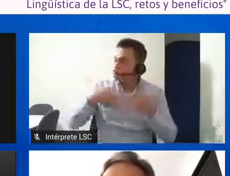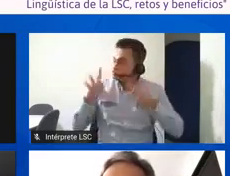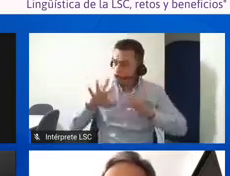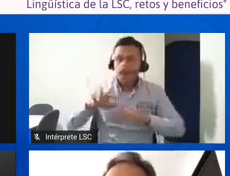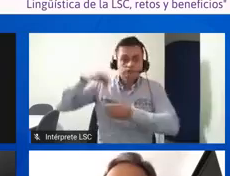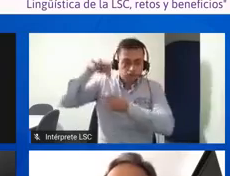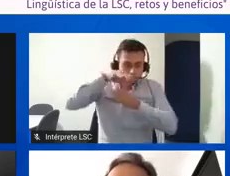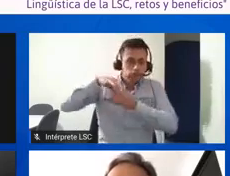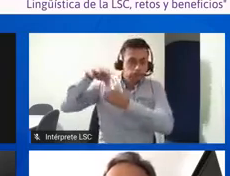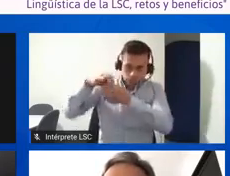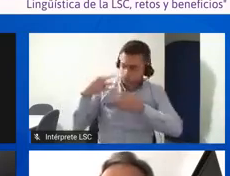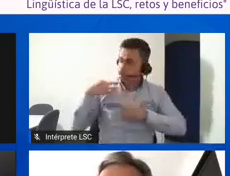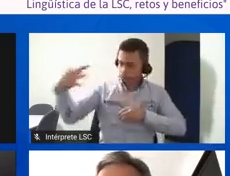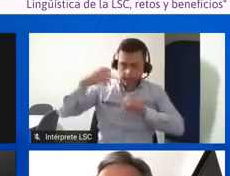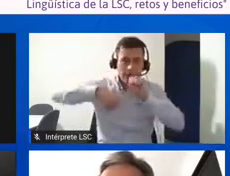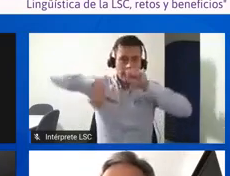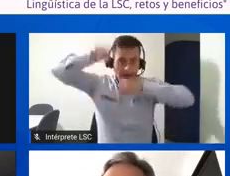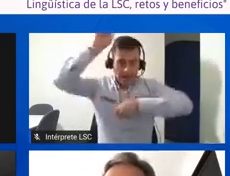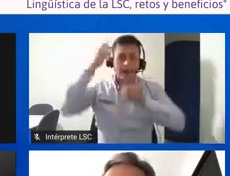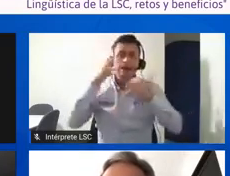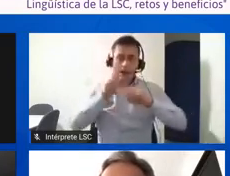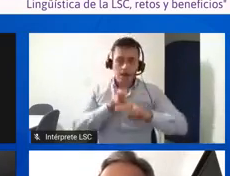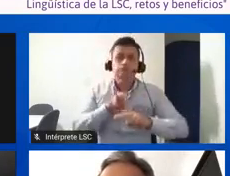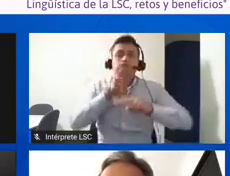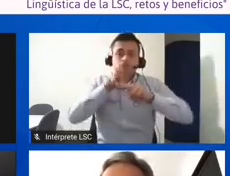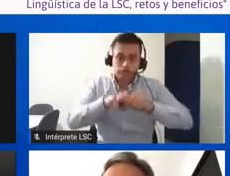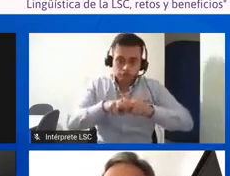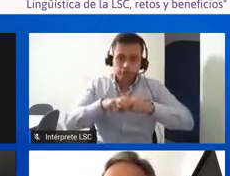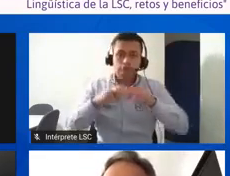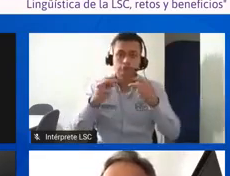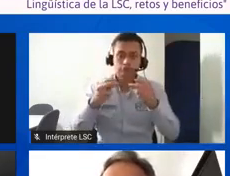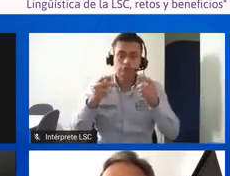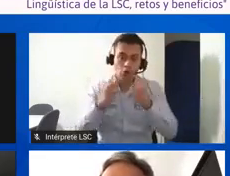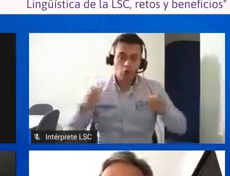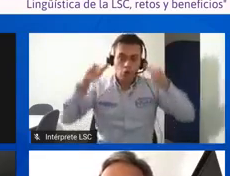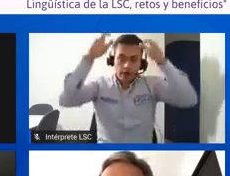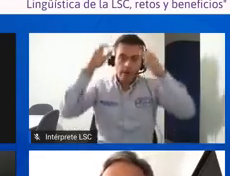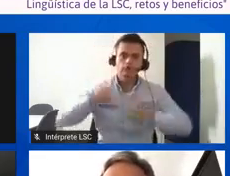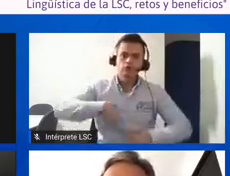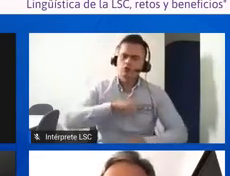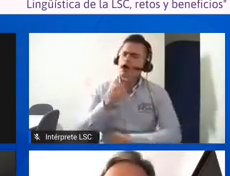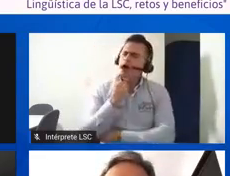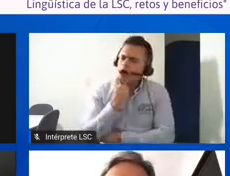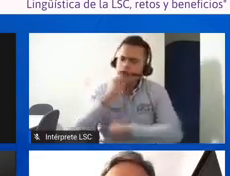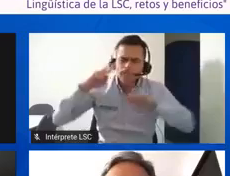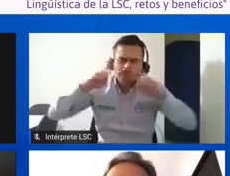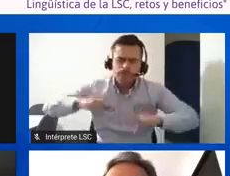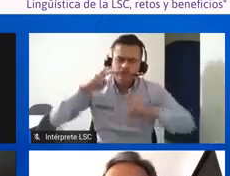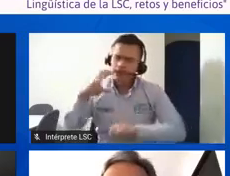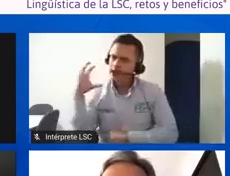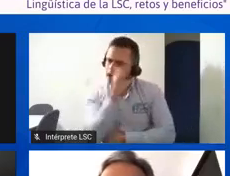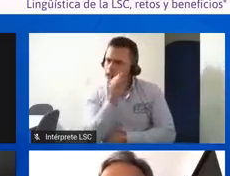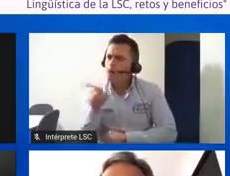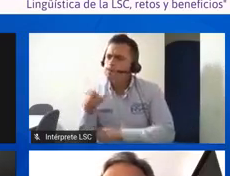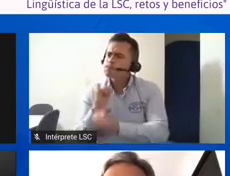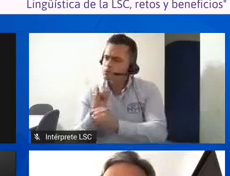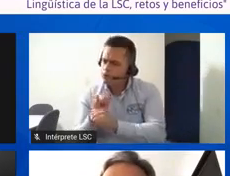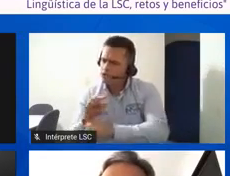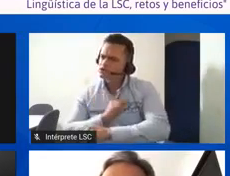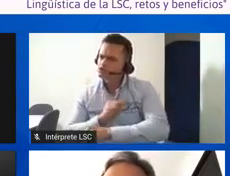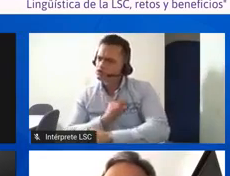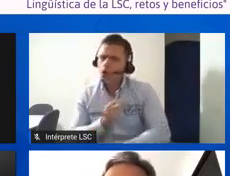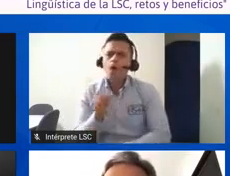de ganar las elecciones. Empezamos a darnos cuenta que habían instituciones como INSOR, que habían